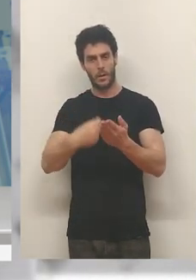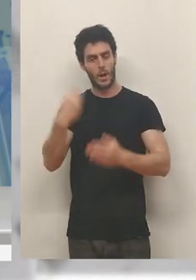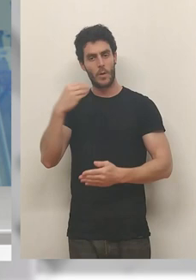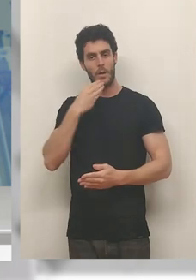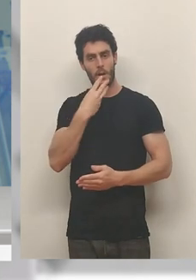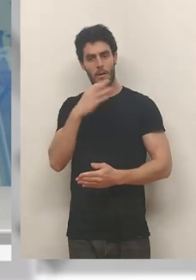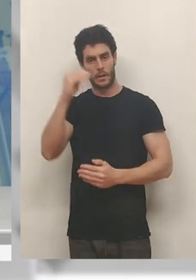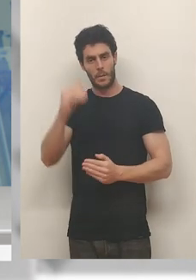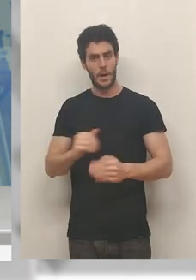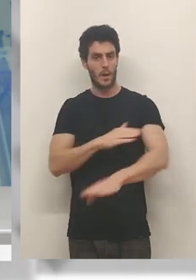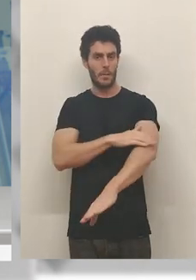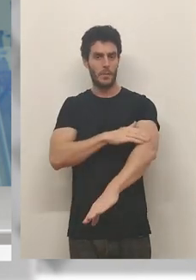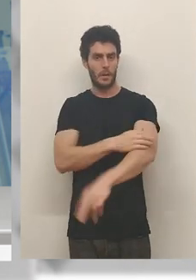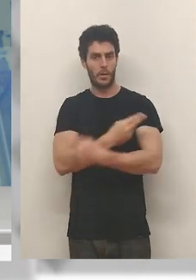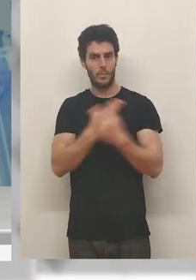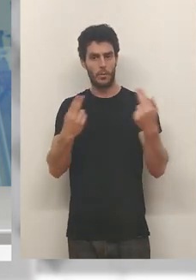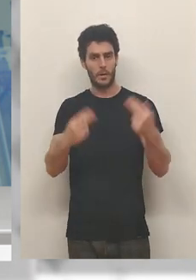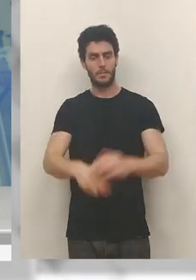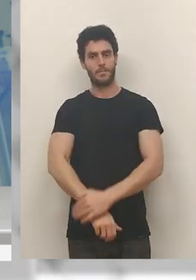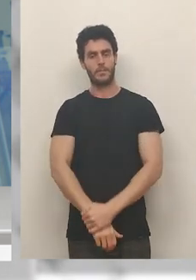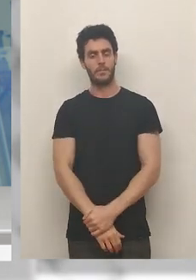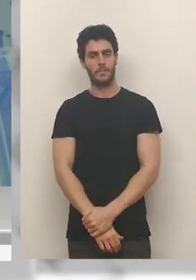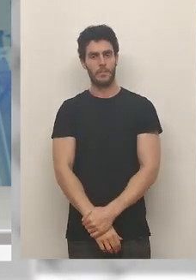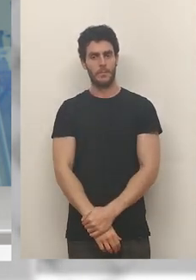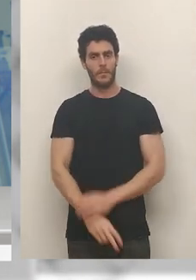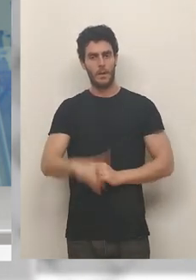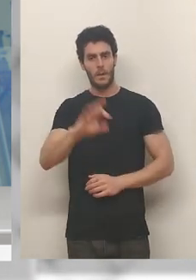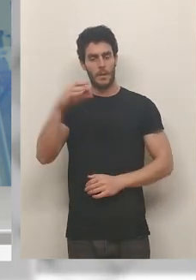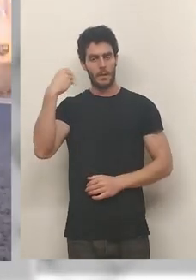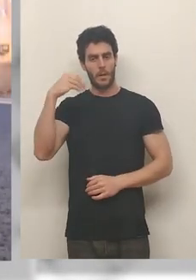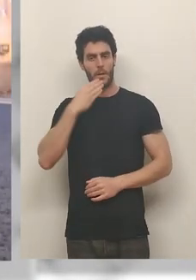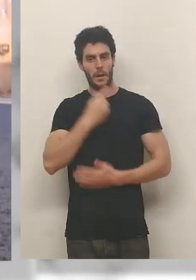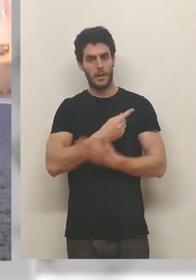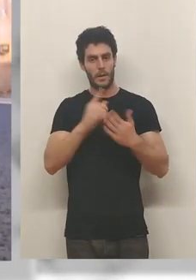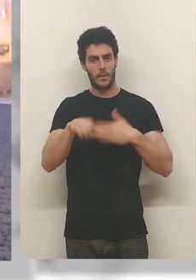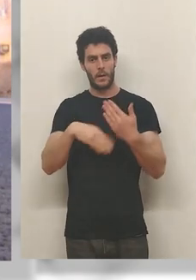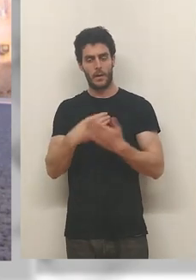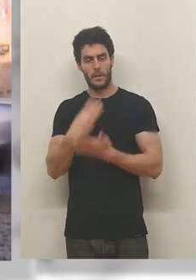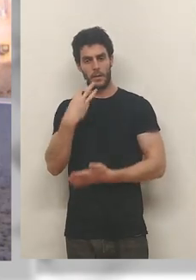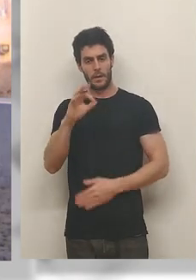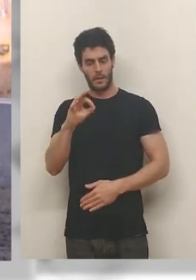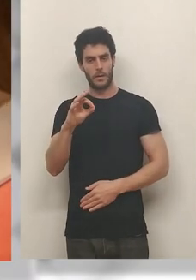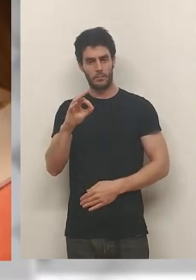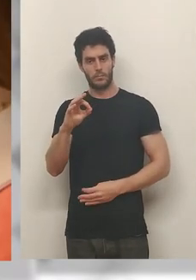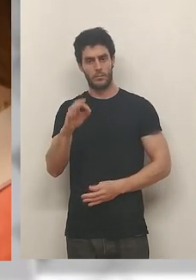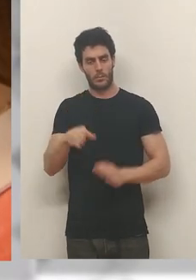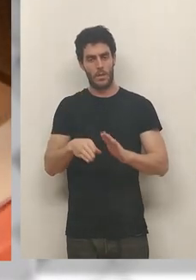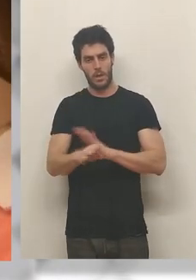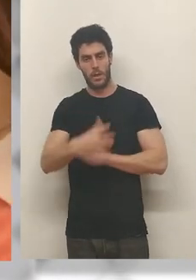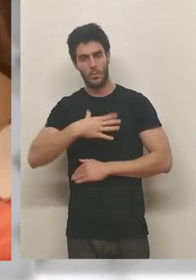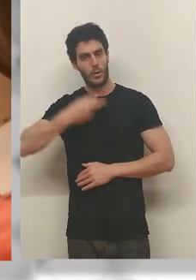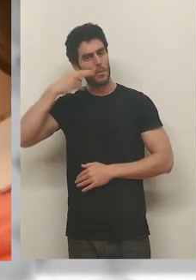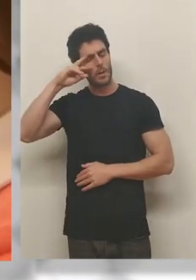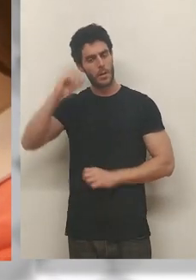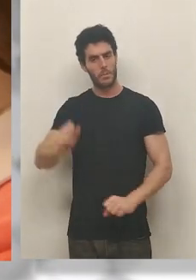para contratar a jóvenes menores de 30 años en las administraciones públicas. 20 jóvenes de entre 16 y 30 años